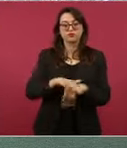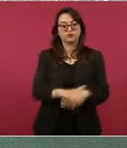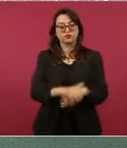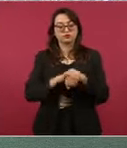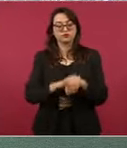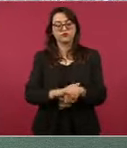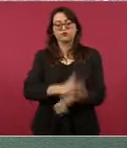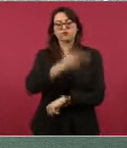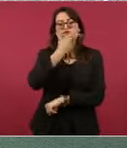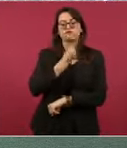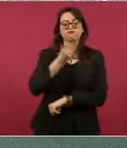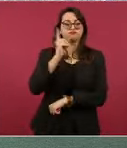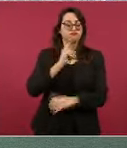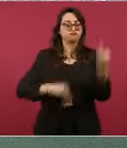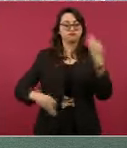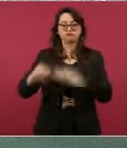todos.